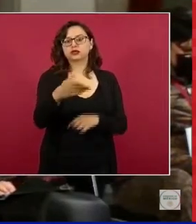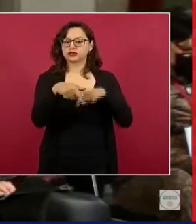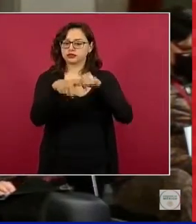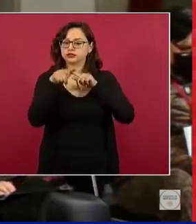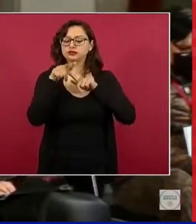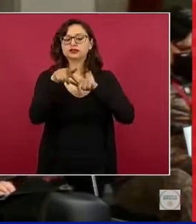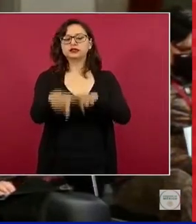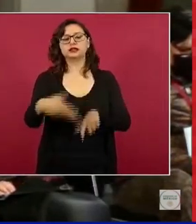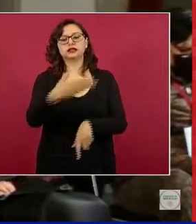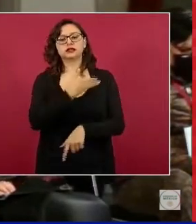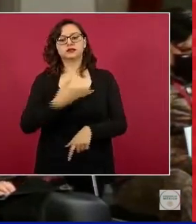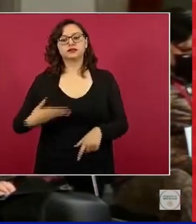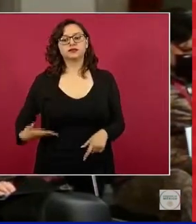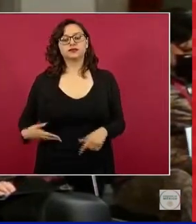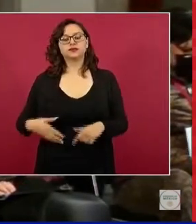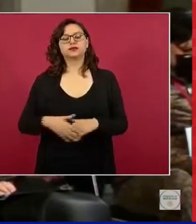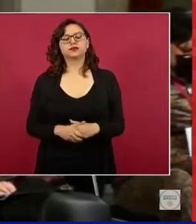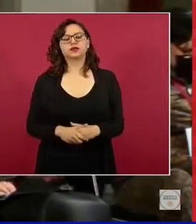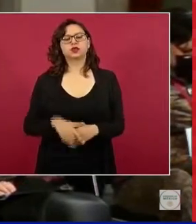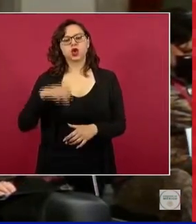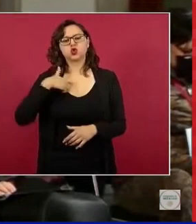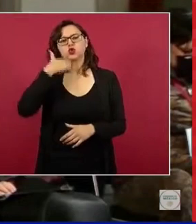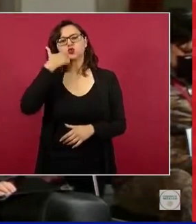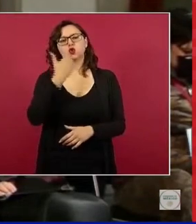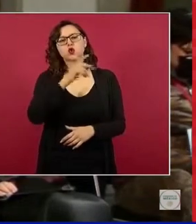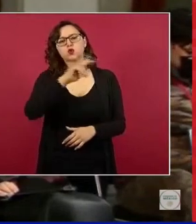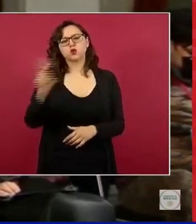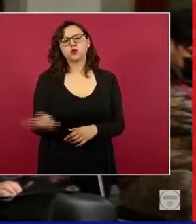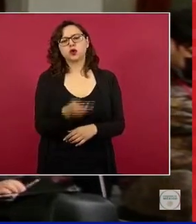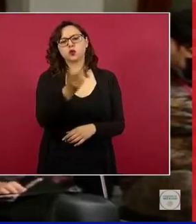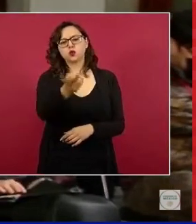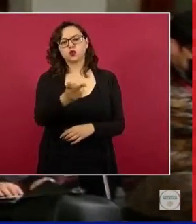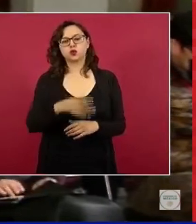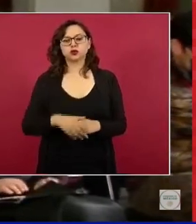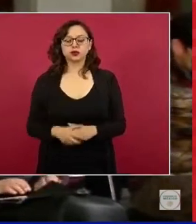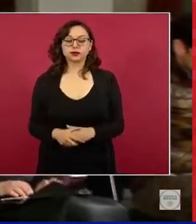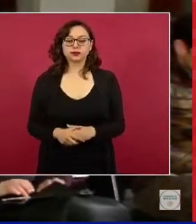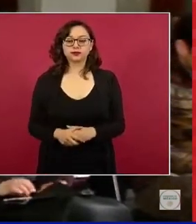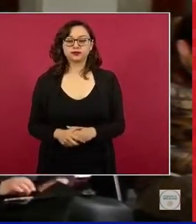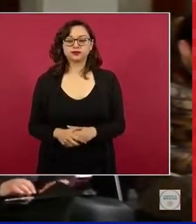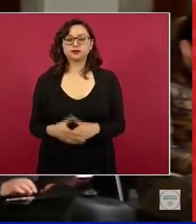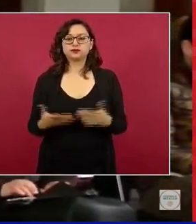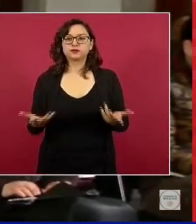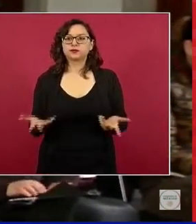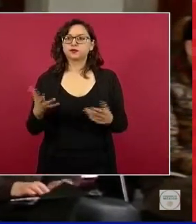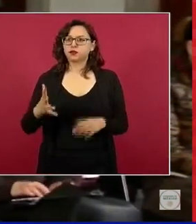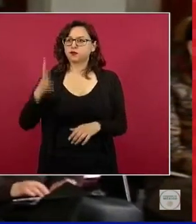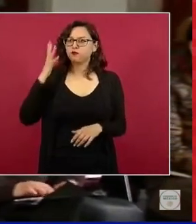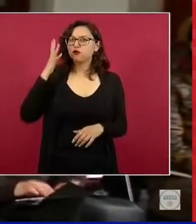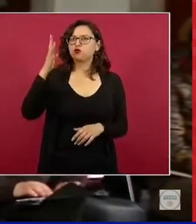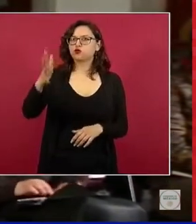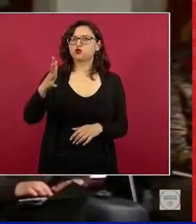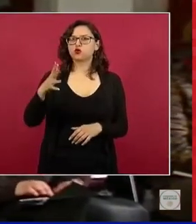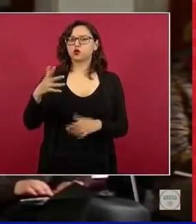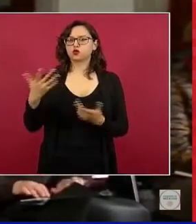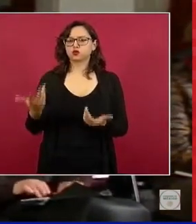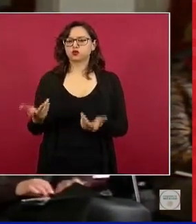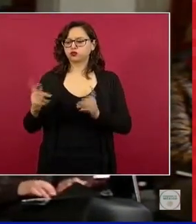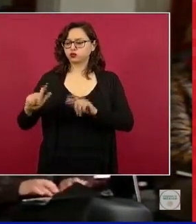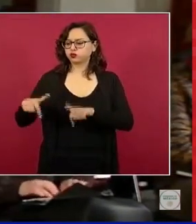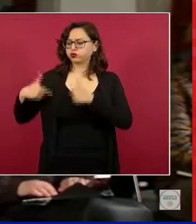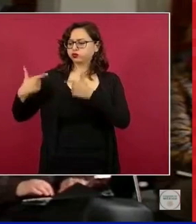Bajo esta premisa, presidente, preguntarle ¿cuál sería el legado que usted le gustaría dejar a las y los mexicanos en